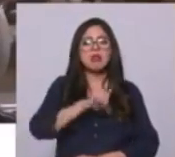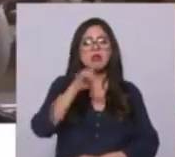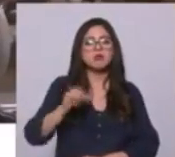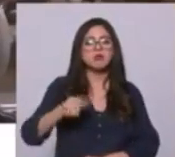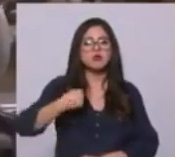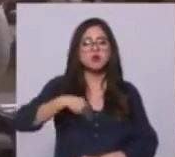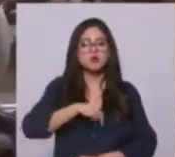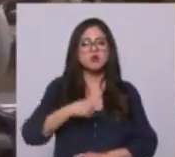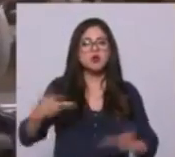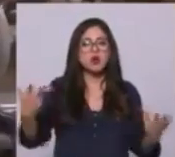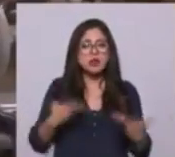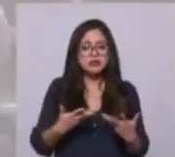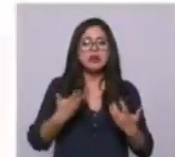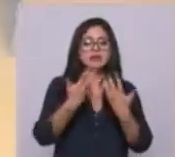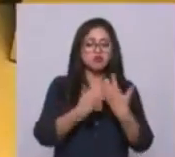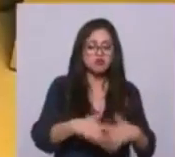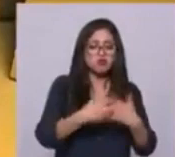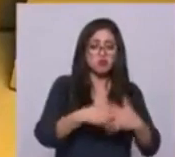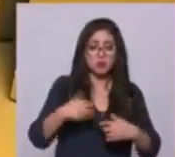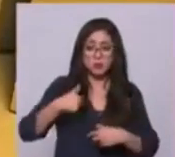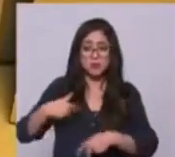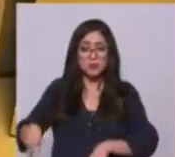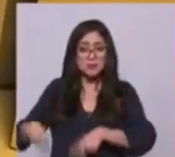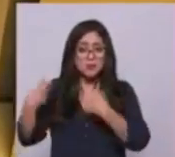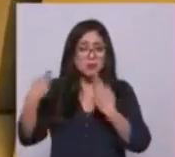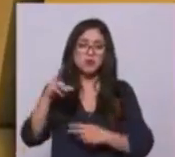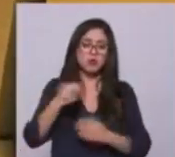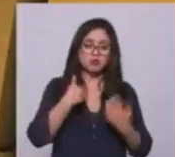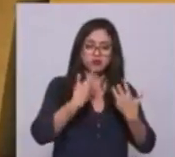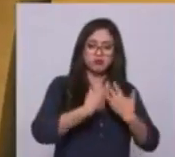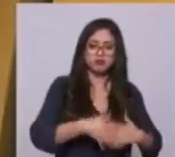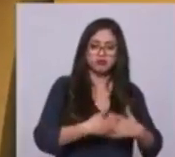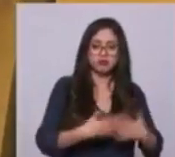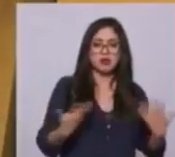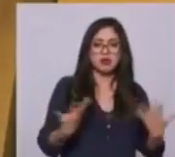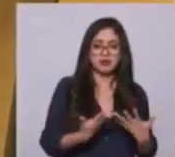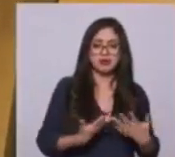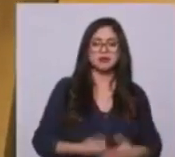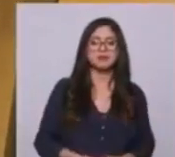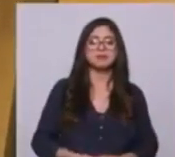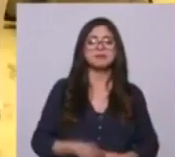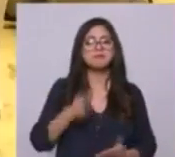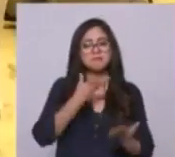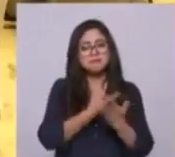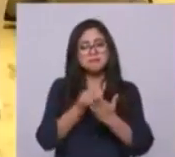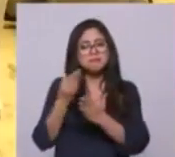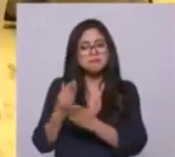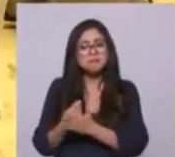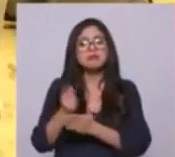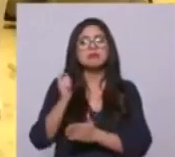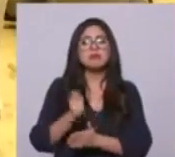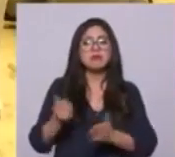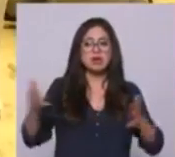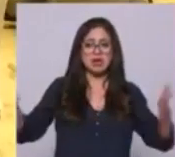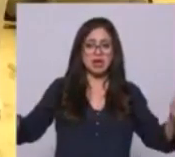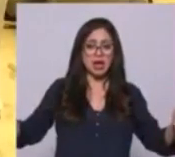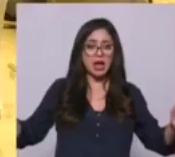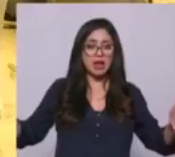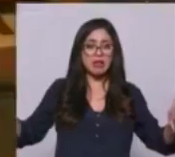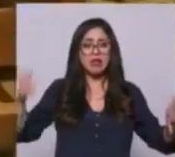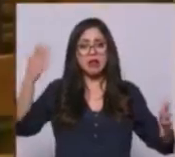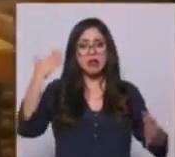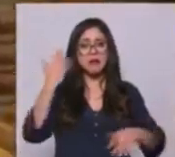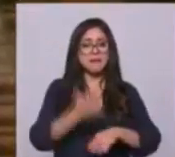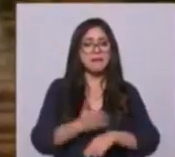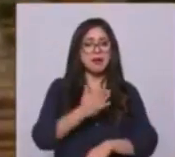a fabricarlo, no tanto a la venta, sino a la fabricación. La evolución ha sido evidente en el oficio. Se ha pasado de los grandes y robustos